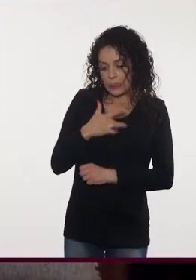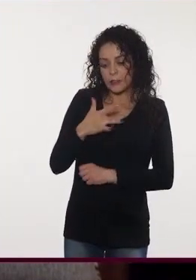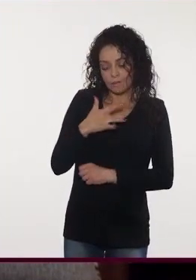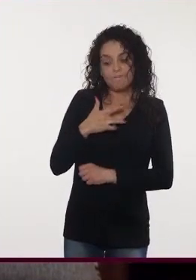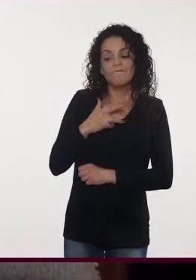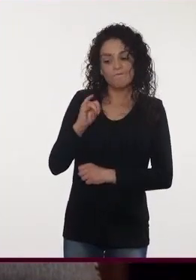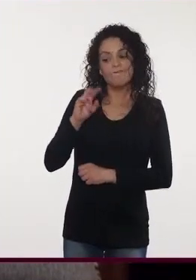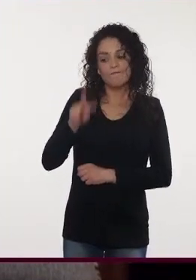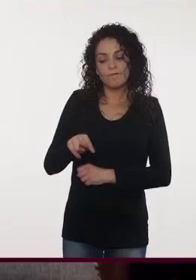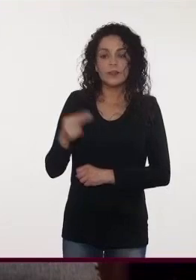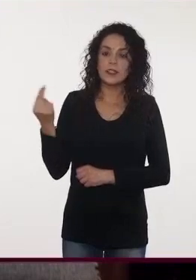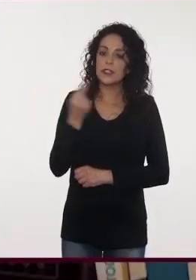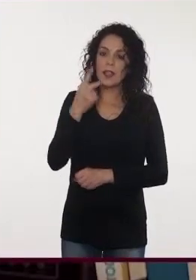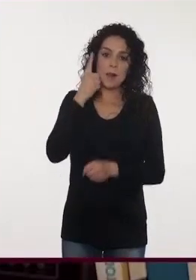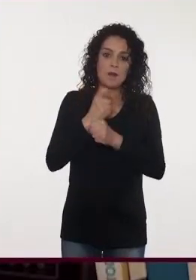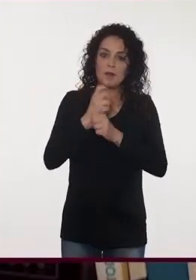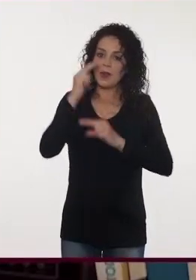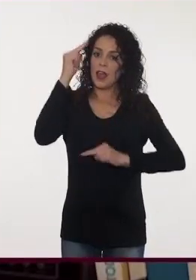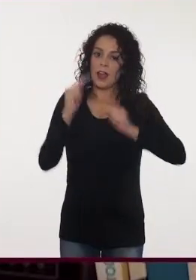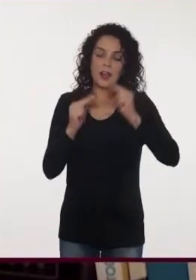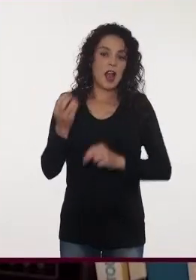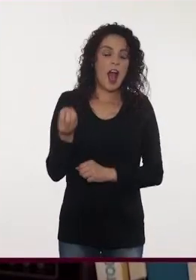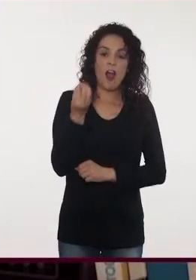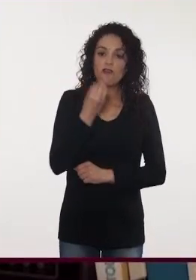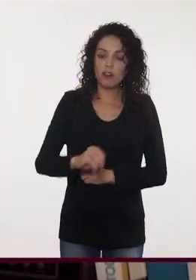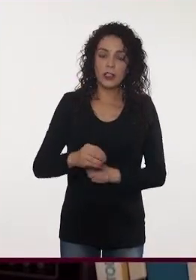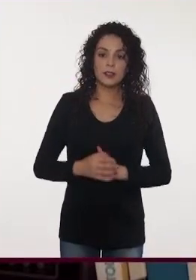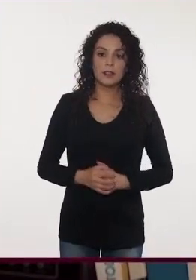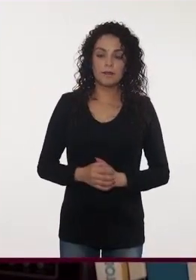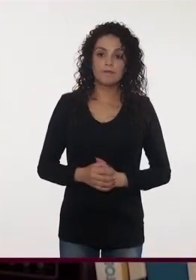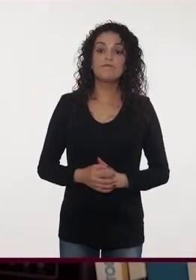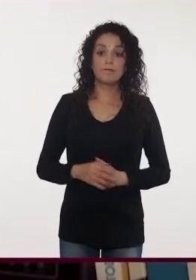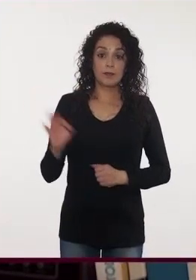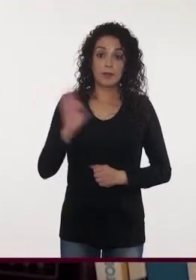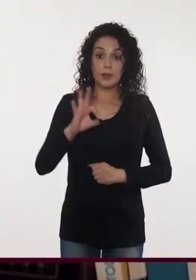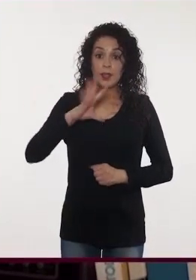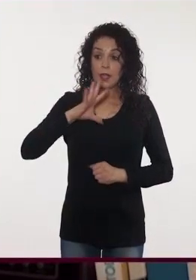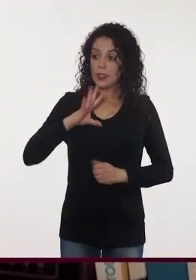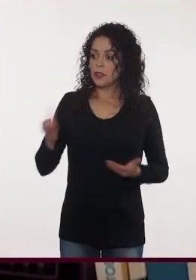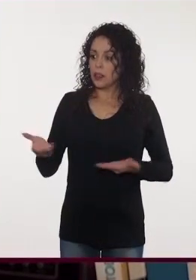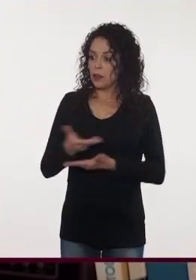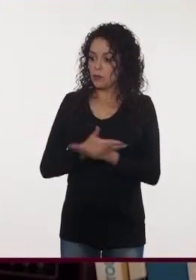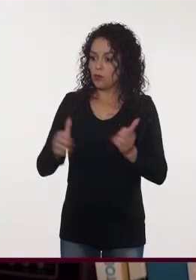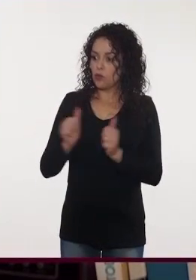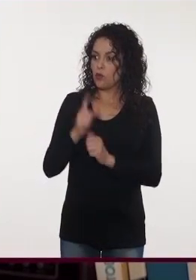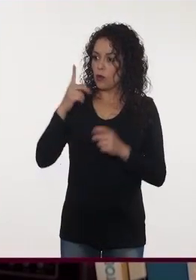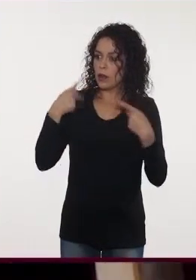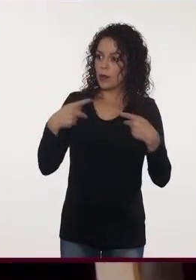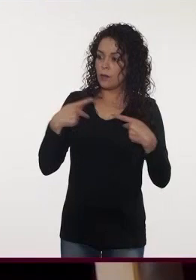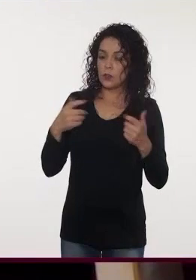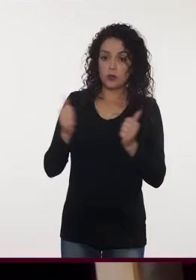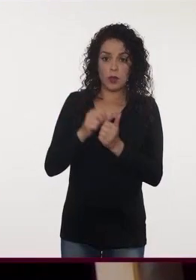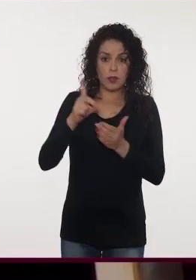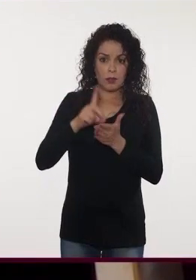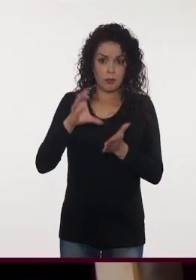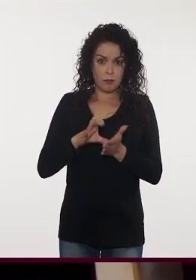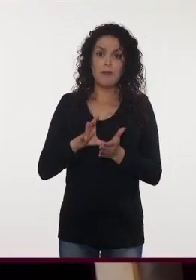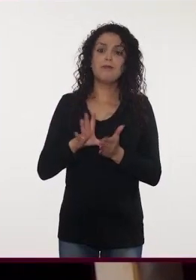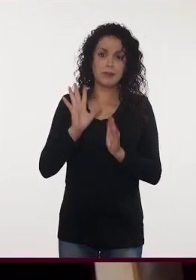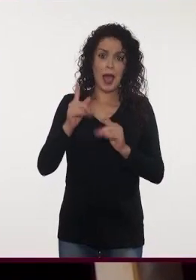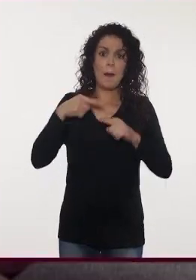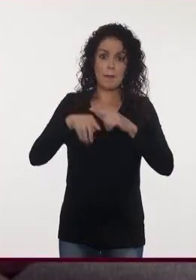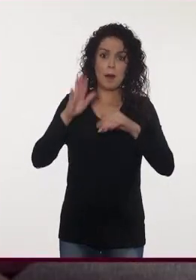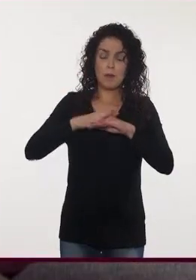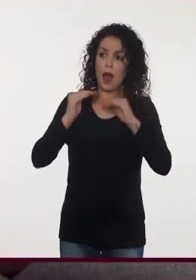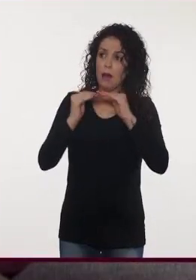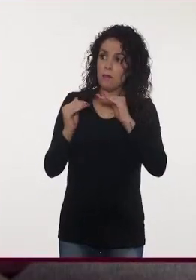desde los primeros niveles. Las probabilidades de convivir con alguien con alguna discapacidad son muy altas y se acrecentan con la